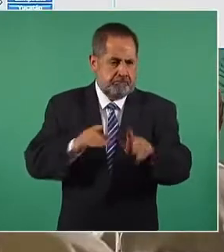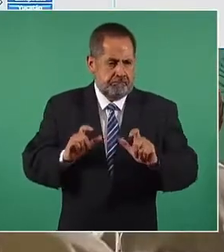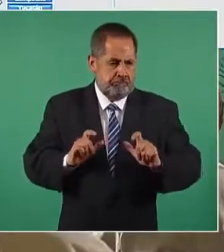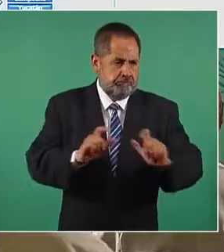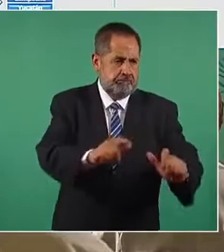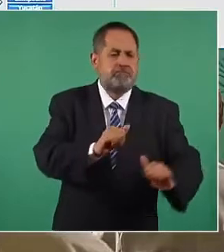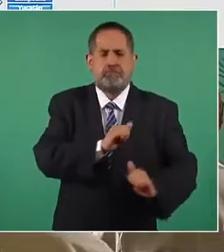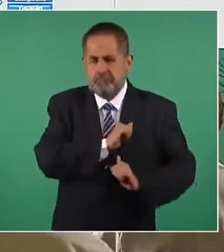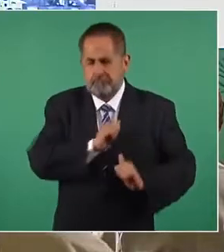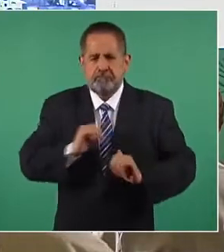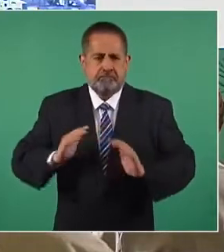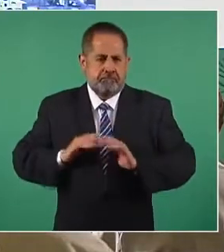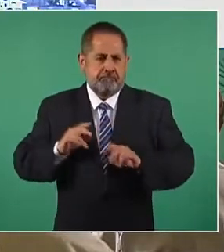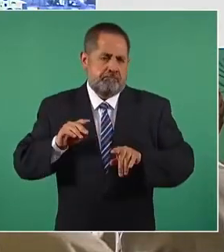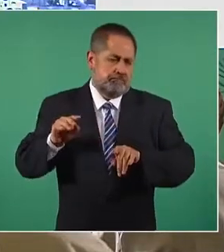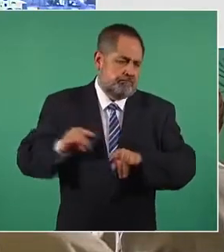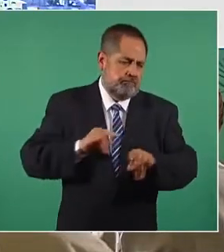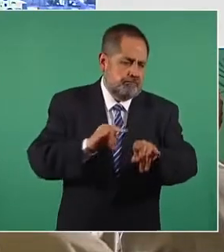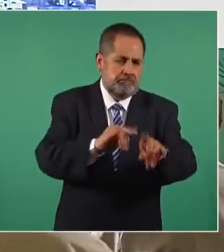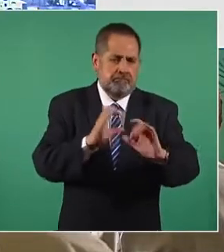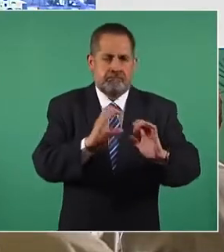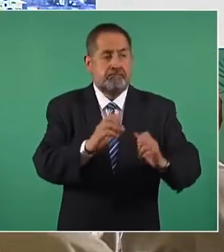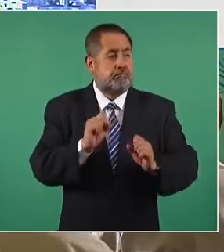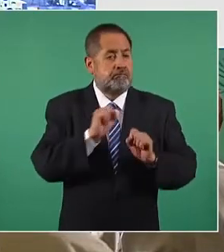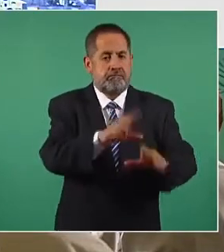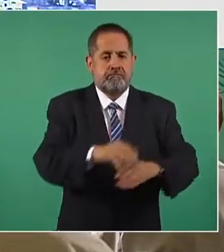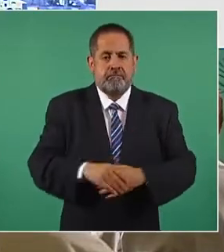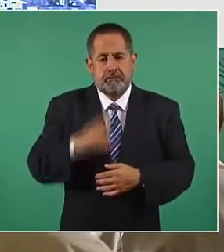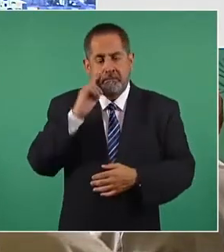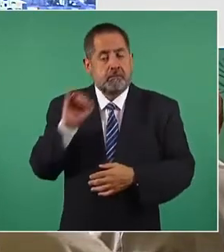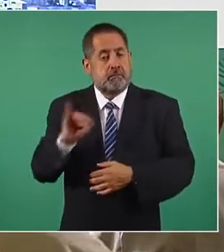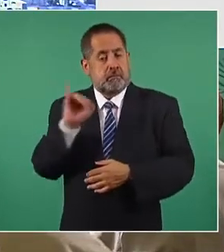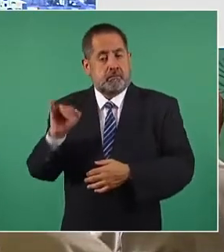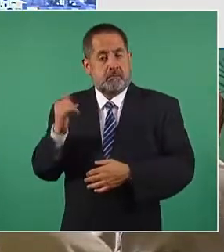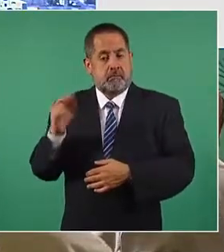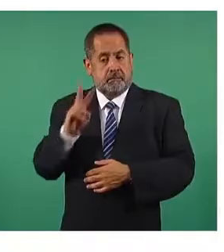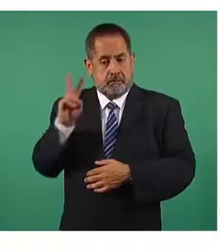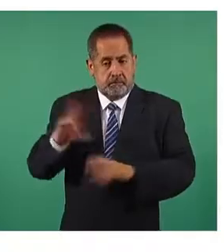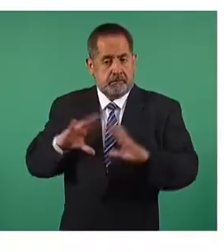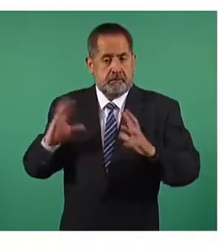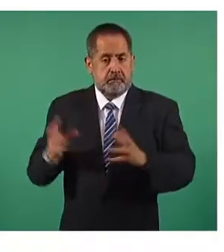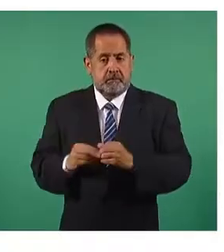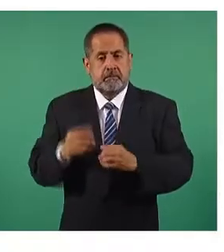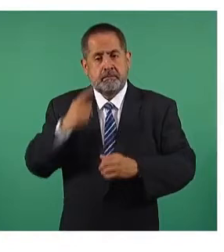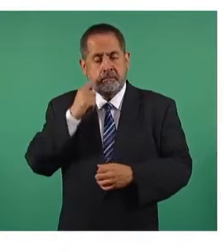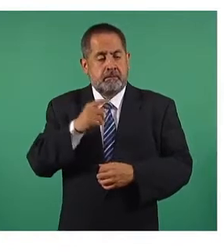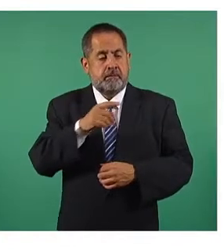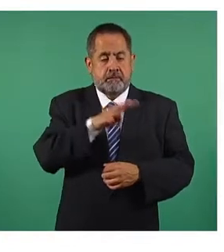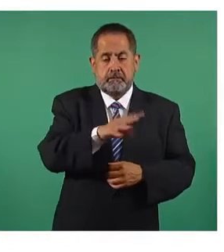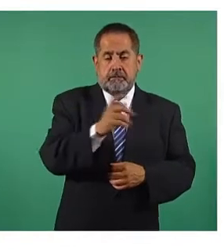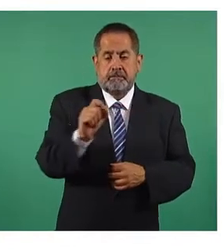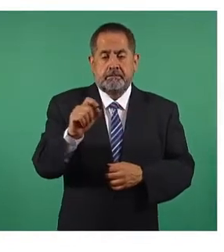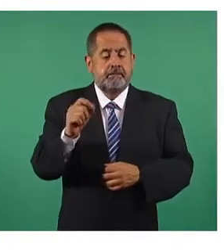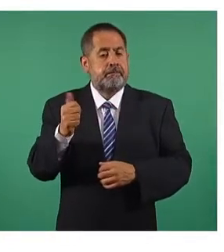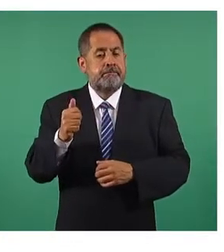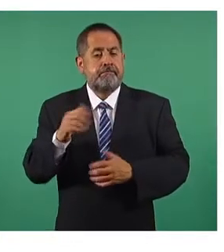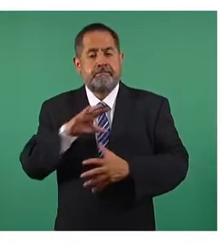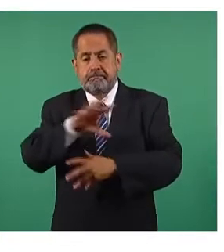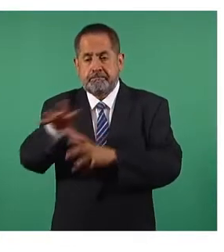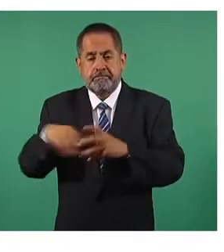Armada. Adelante, por favor. En resumen, tenemos entre jueves y viernes, 19 y 20 de agosto, se transportaron